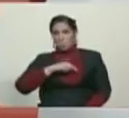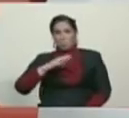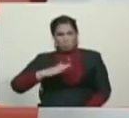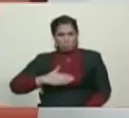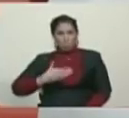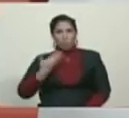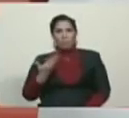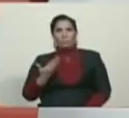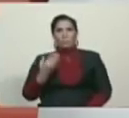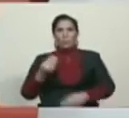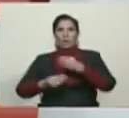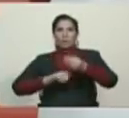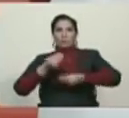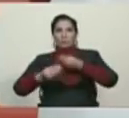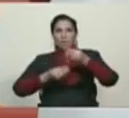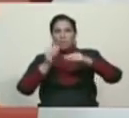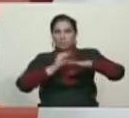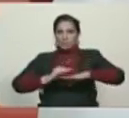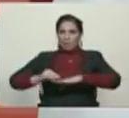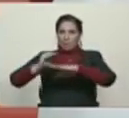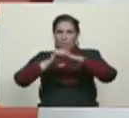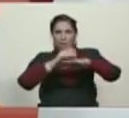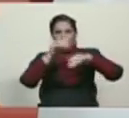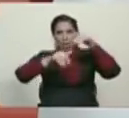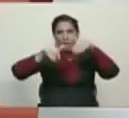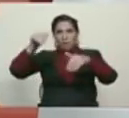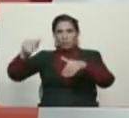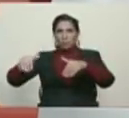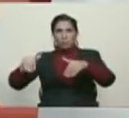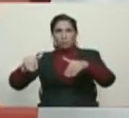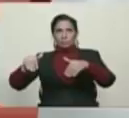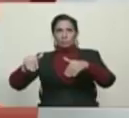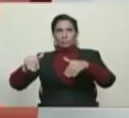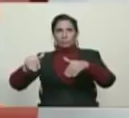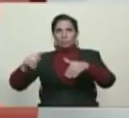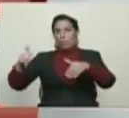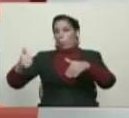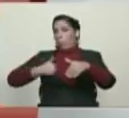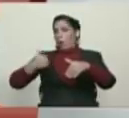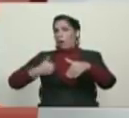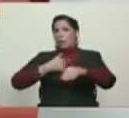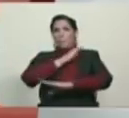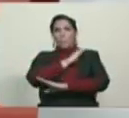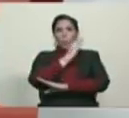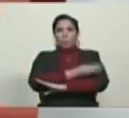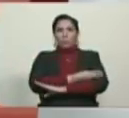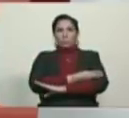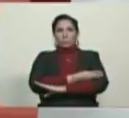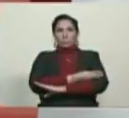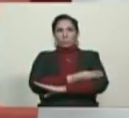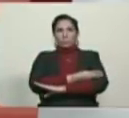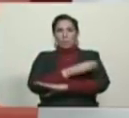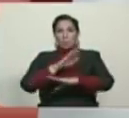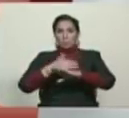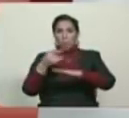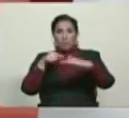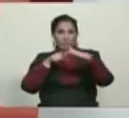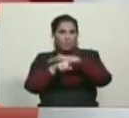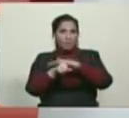hacer llamados a elecciones de cualquier poder, porque está en esta constitución.